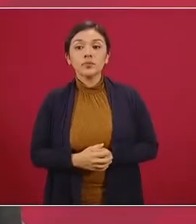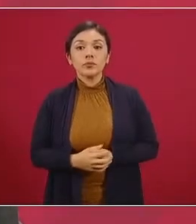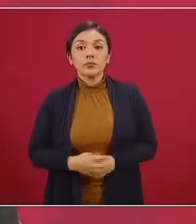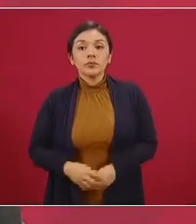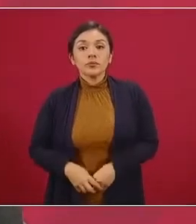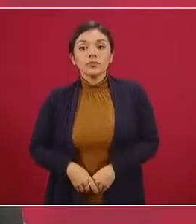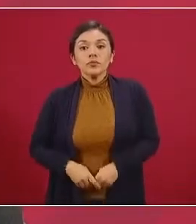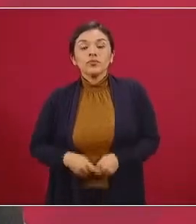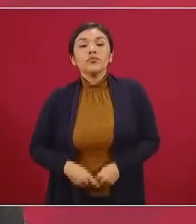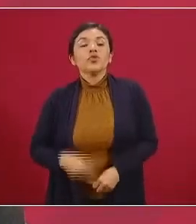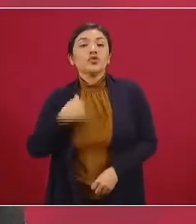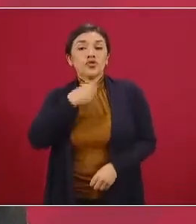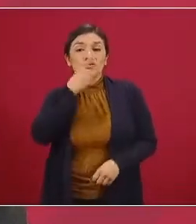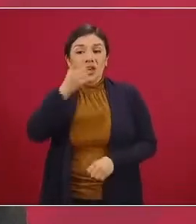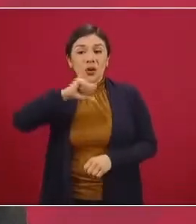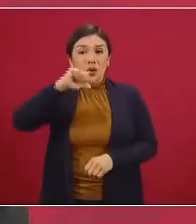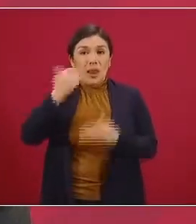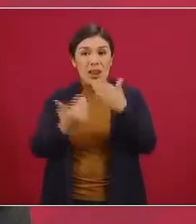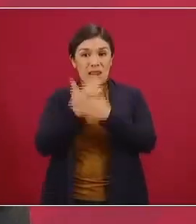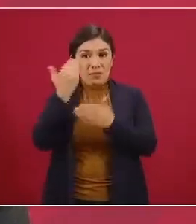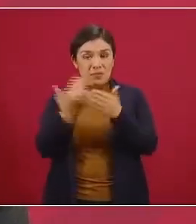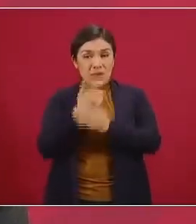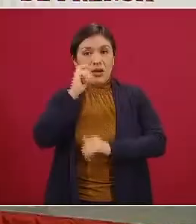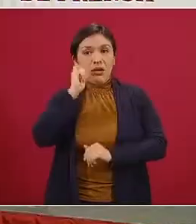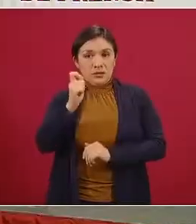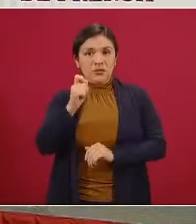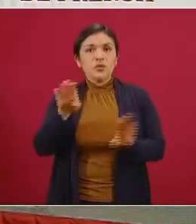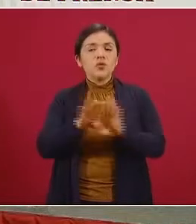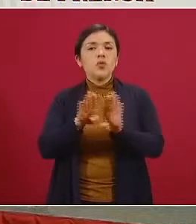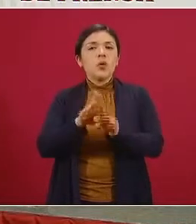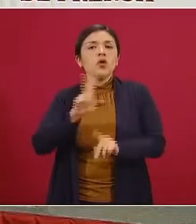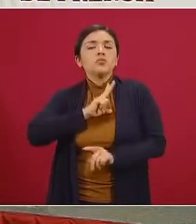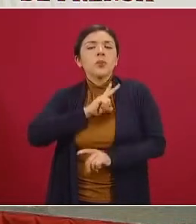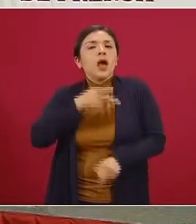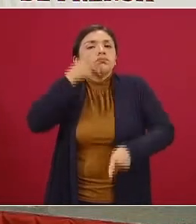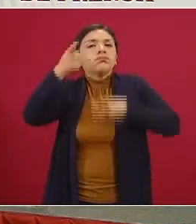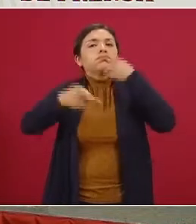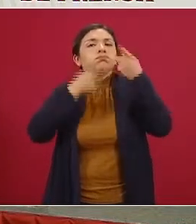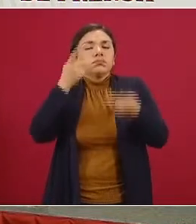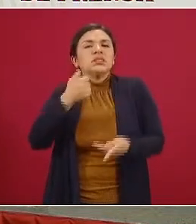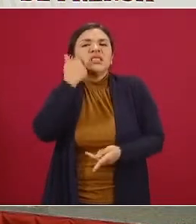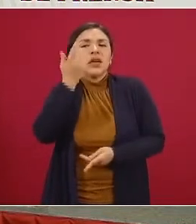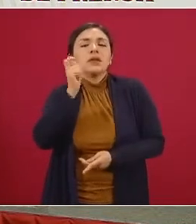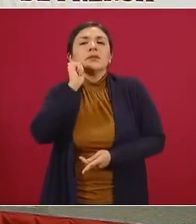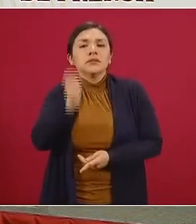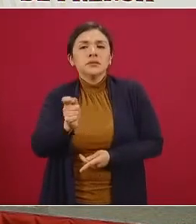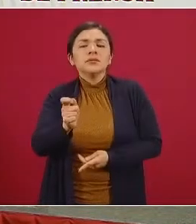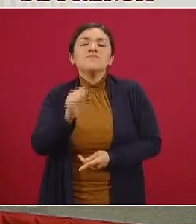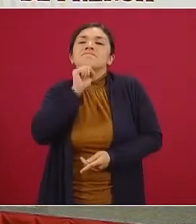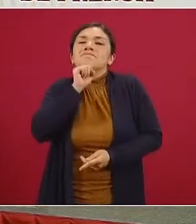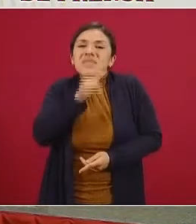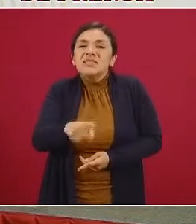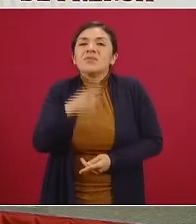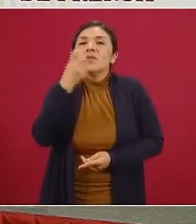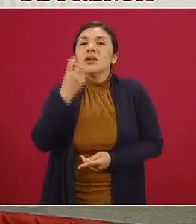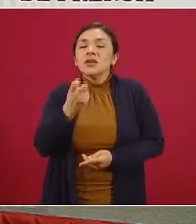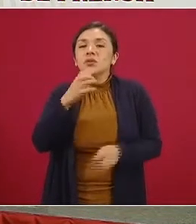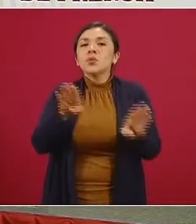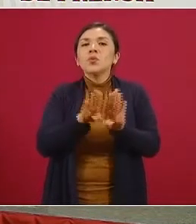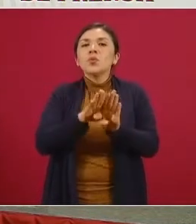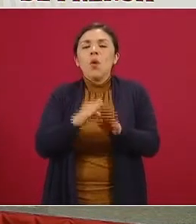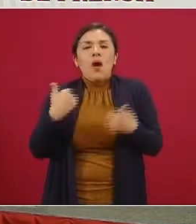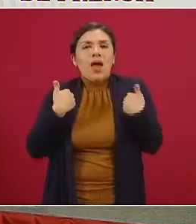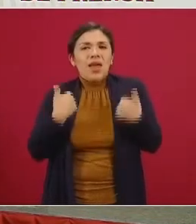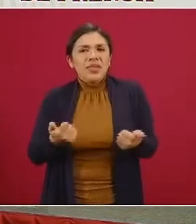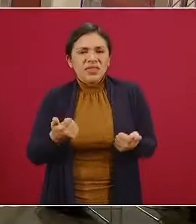Lo que quisimos hacer referencia en la mañana, y fueron la motivación de mis palabras, fue precisamente el